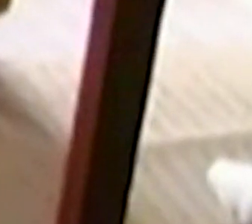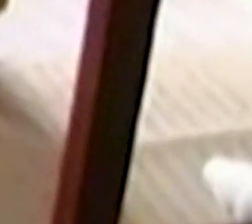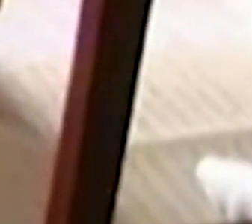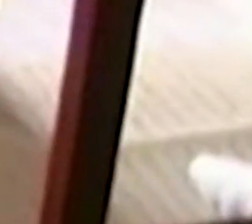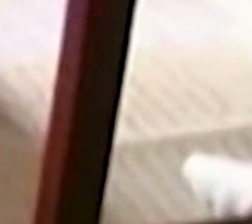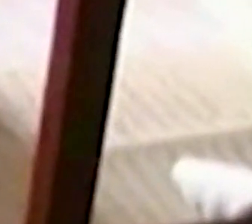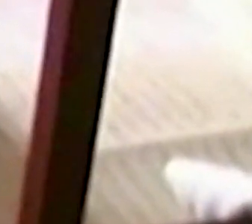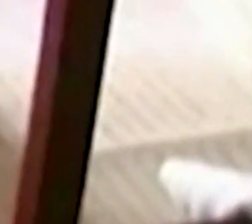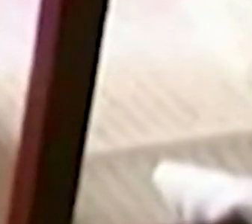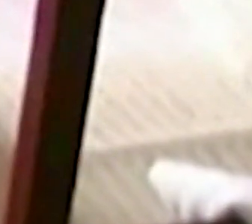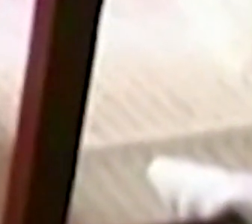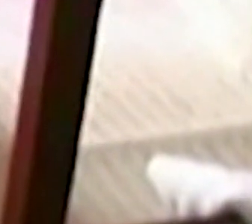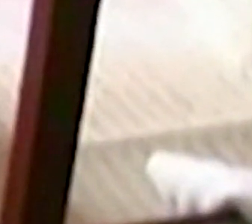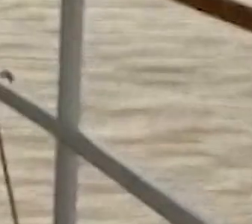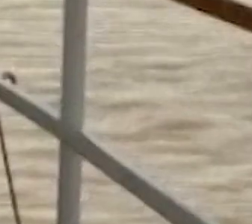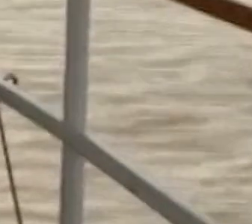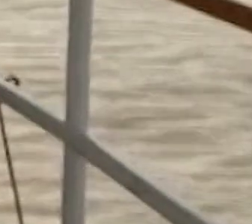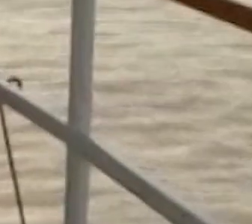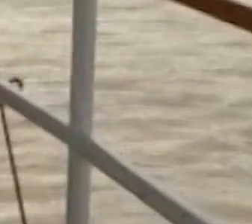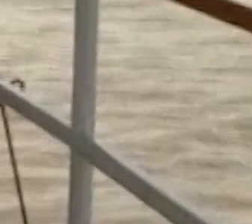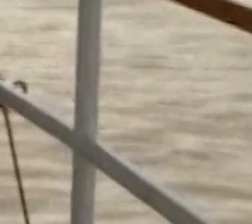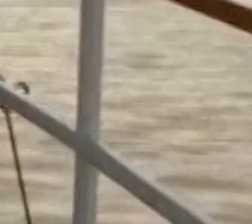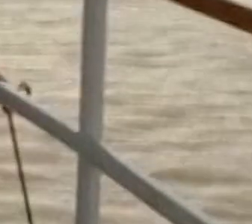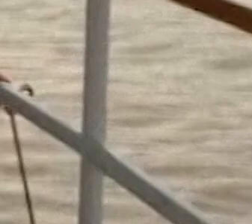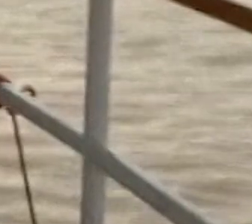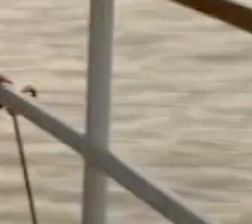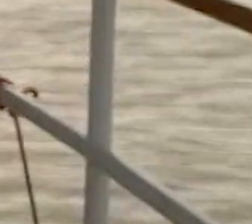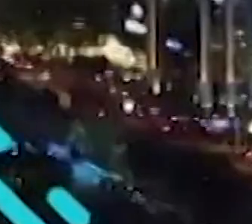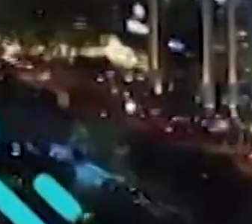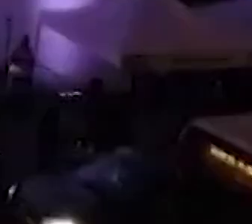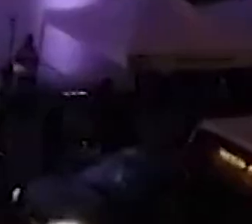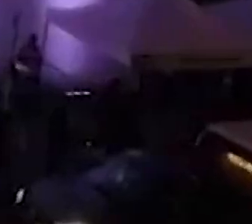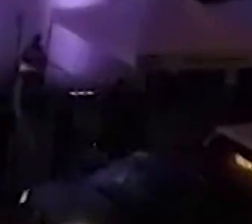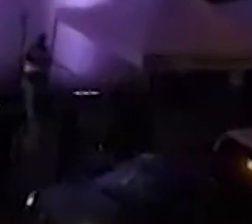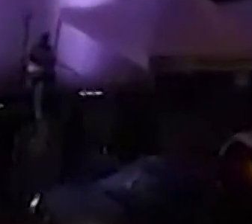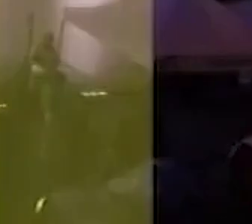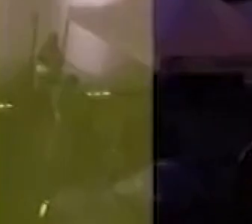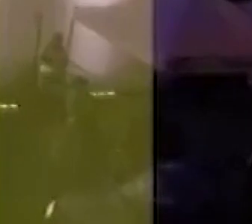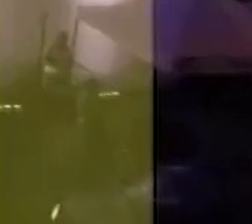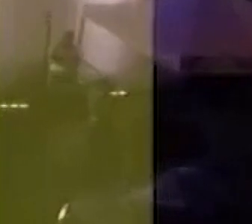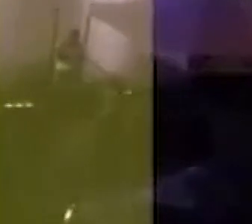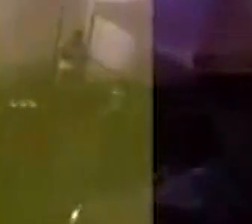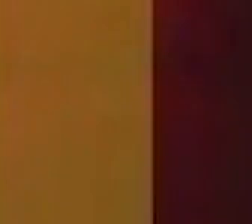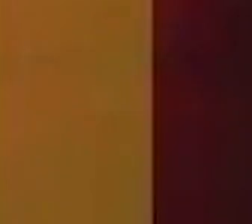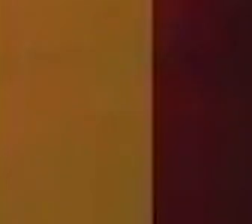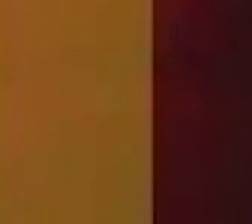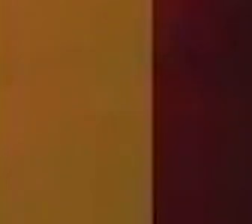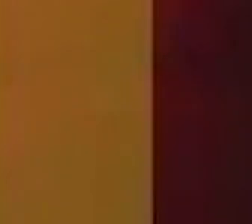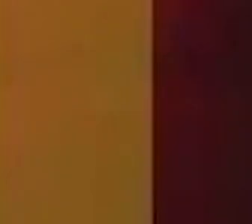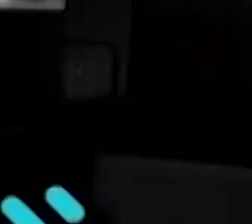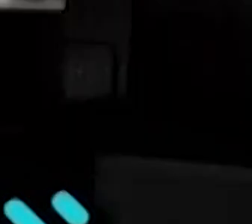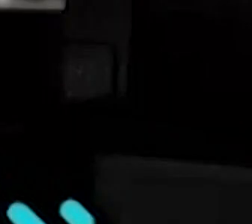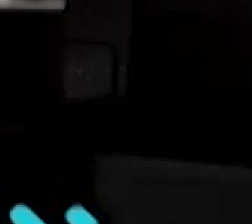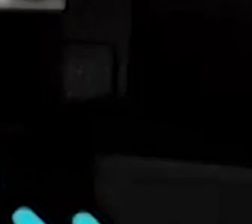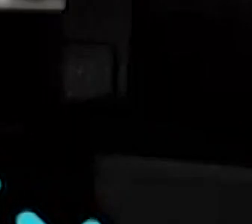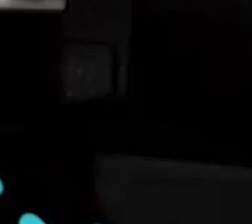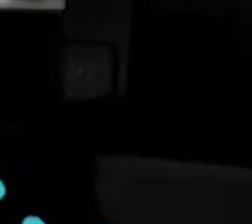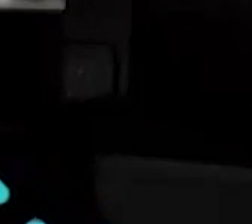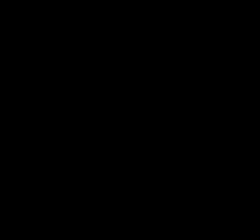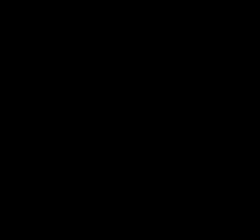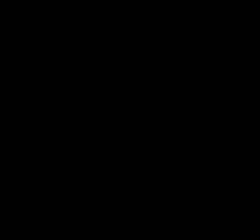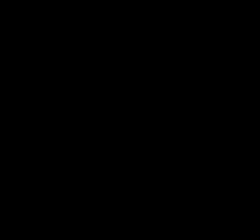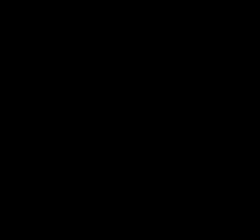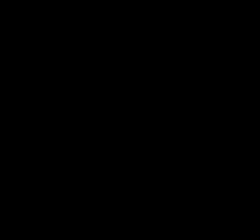habla del tema pues, del abuso a la mujer. Fuerza Latina, 12:30 mediodía, por